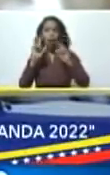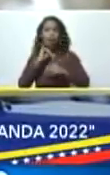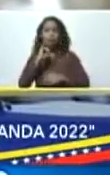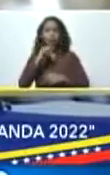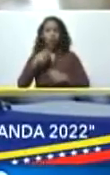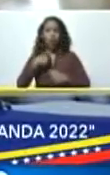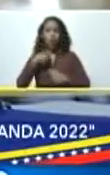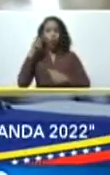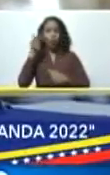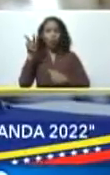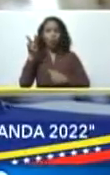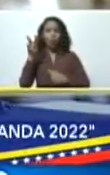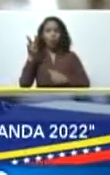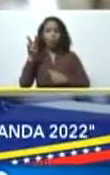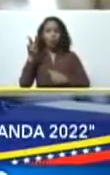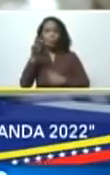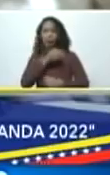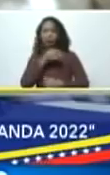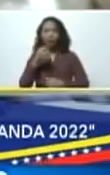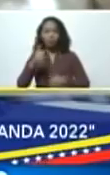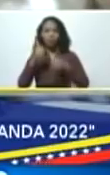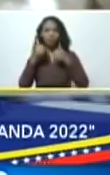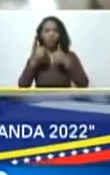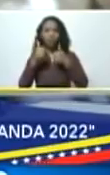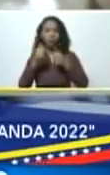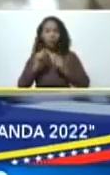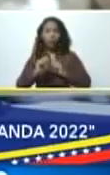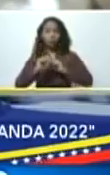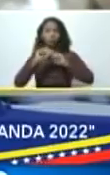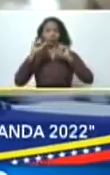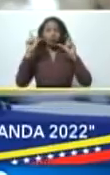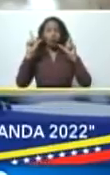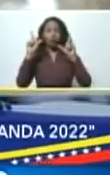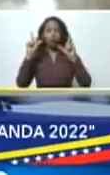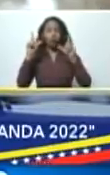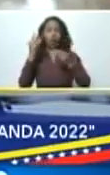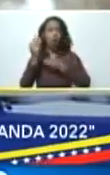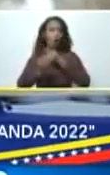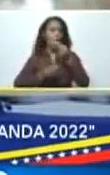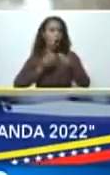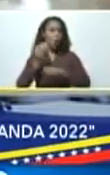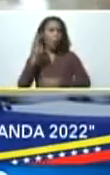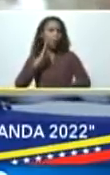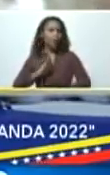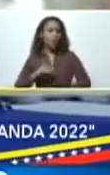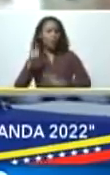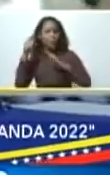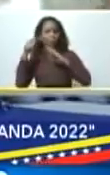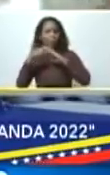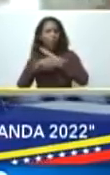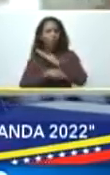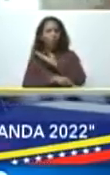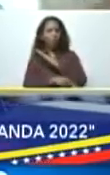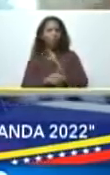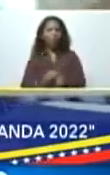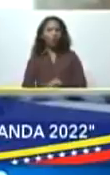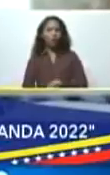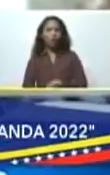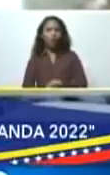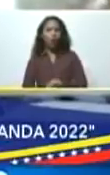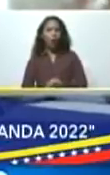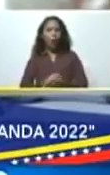vi. Magnífico, impresionante, como el Brasil profundo, el